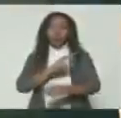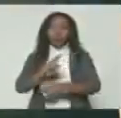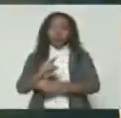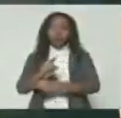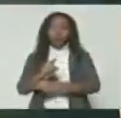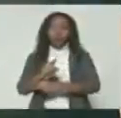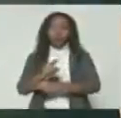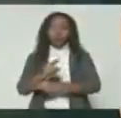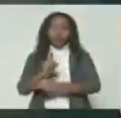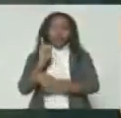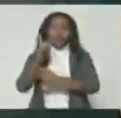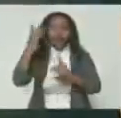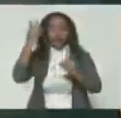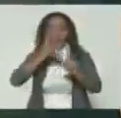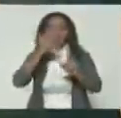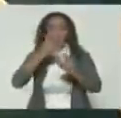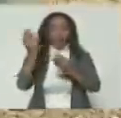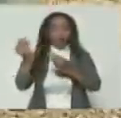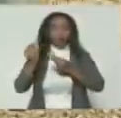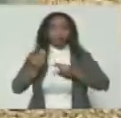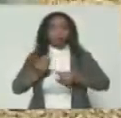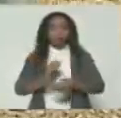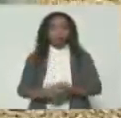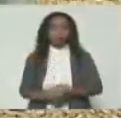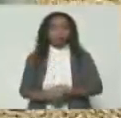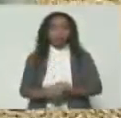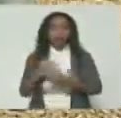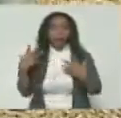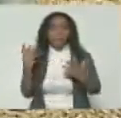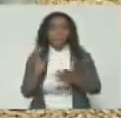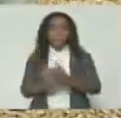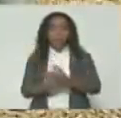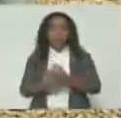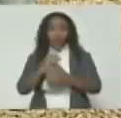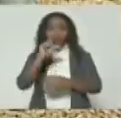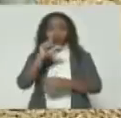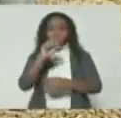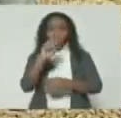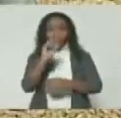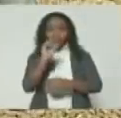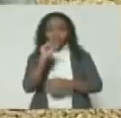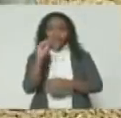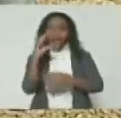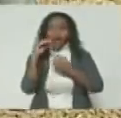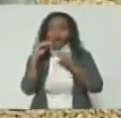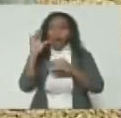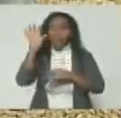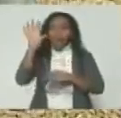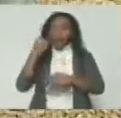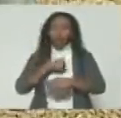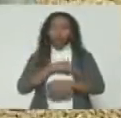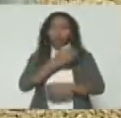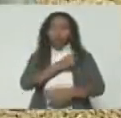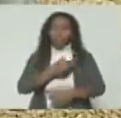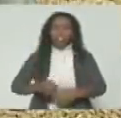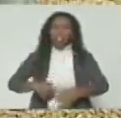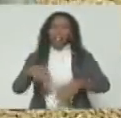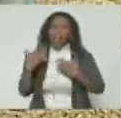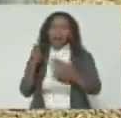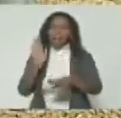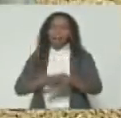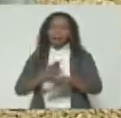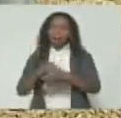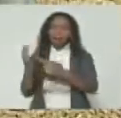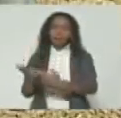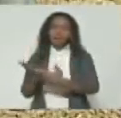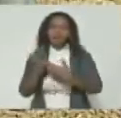orden a esas instrucciones que usted nos dio. Compañero Luis, háblele al país, háblele a nuestro presidente qué insumos ha